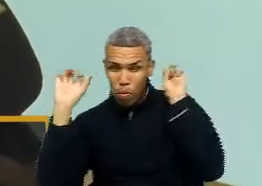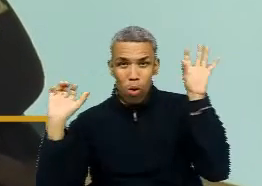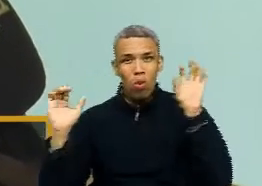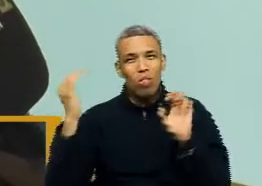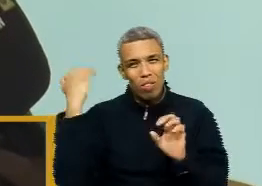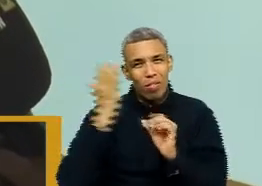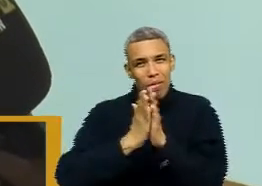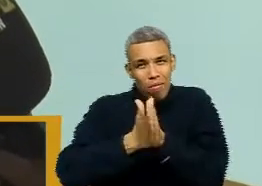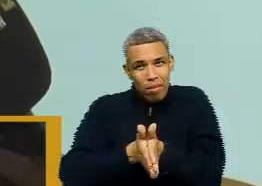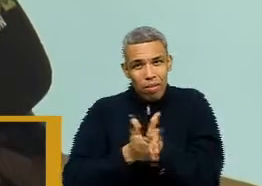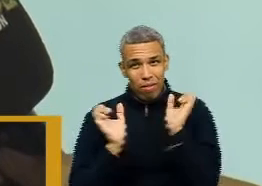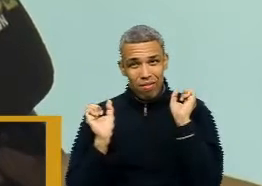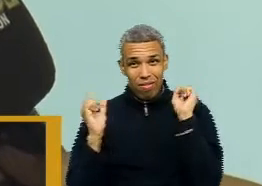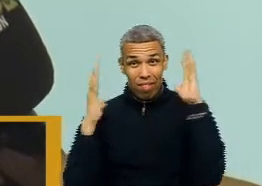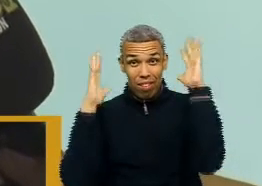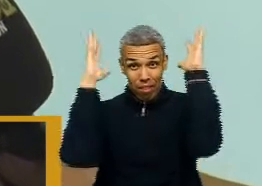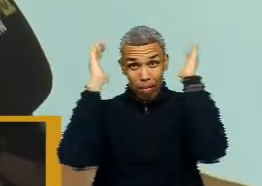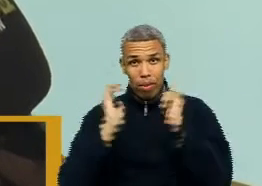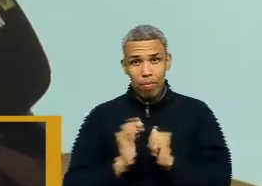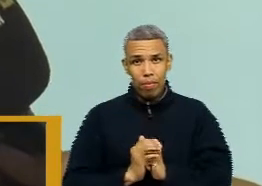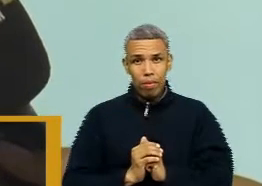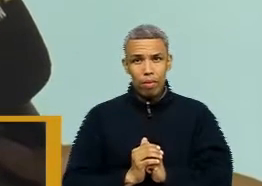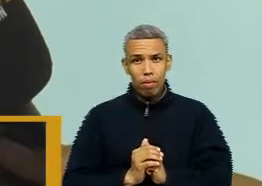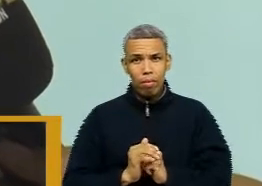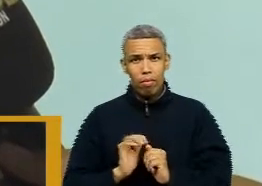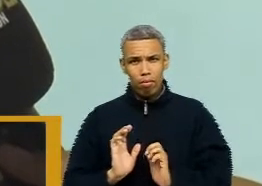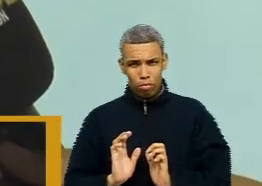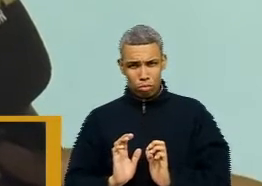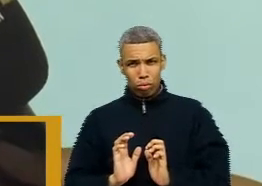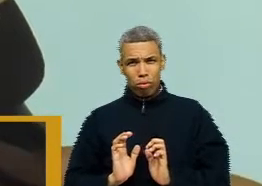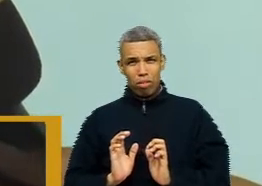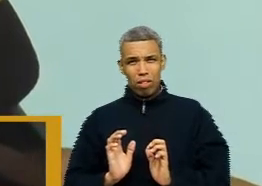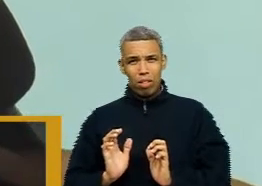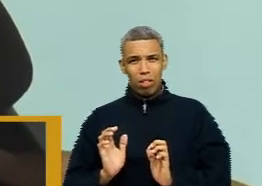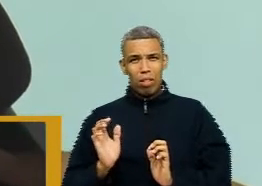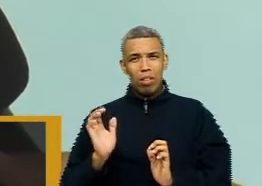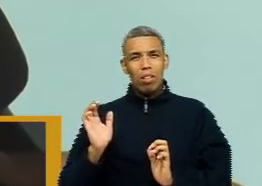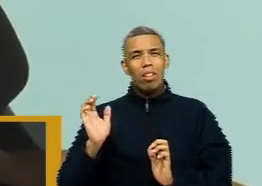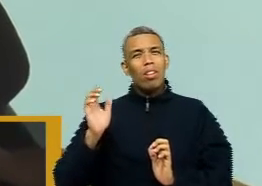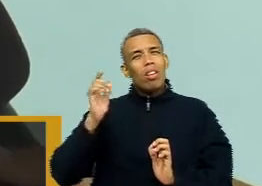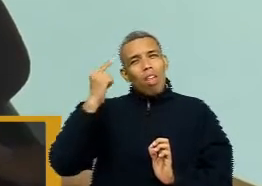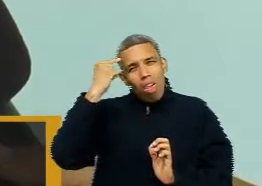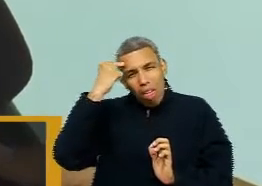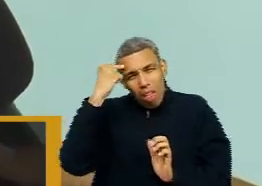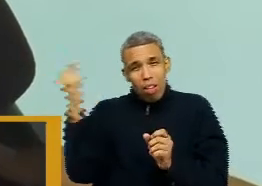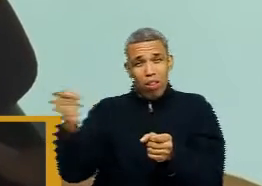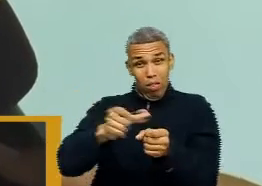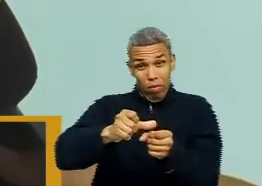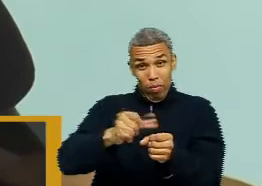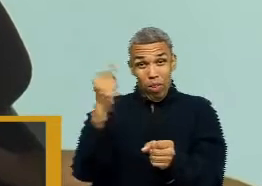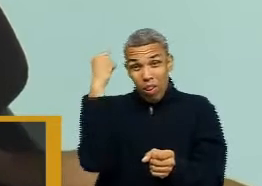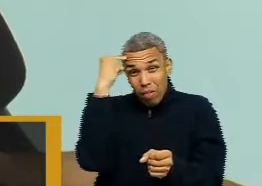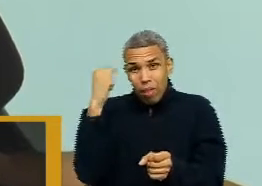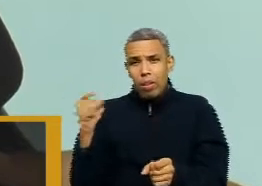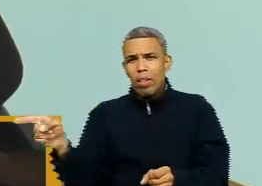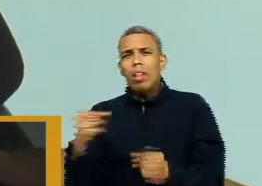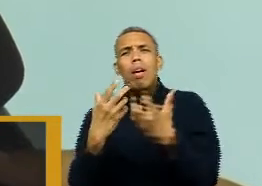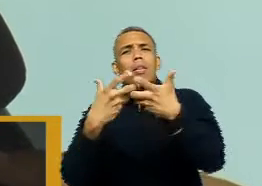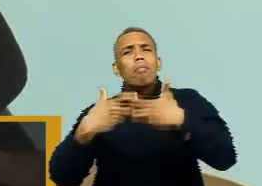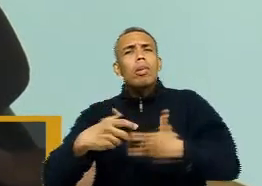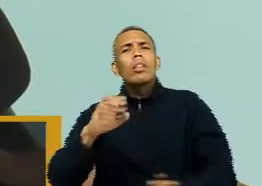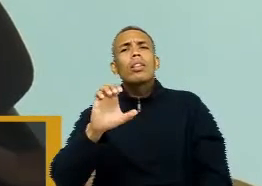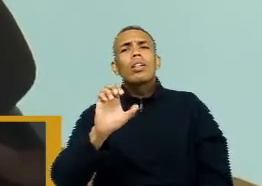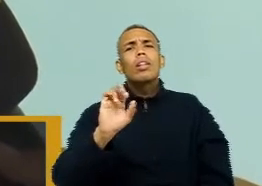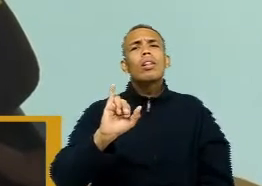pues esto es totalmente falso, porque alguien tiró una papeleta ahí, pues también rechazamos en ese acto, porque